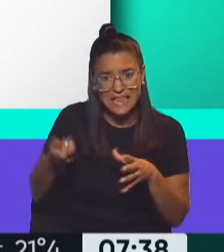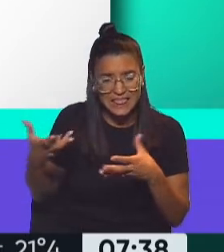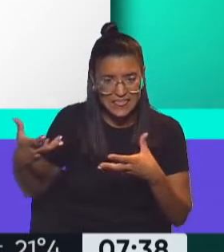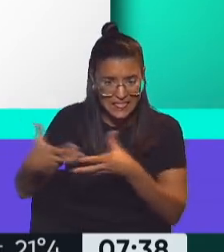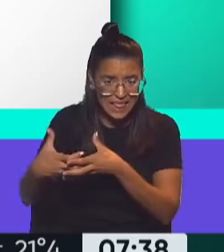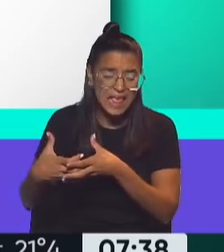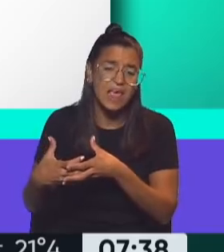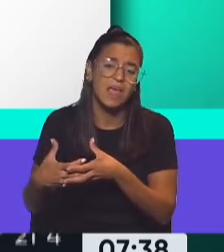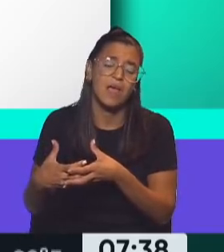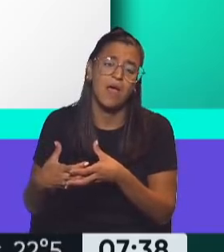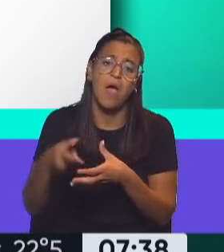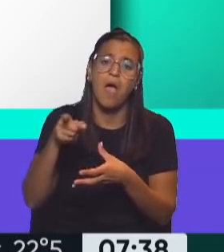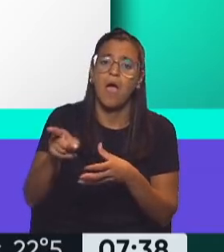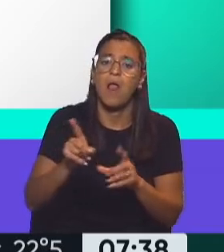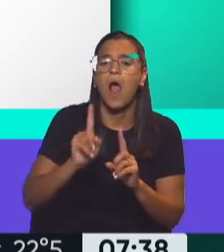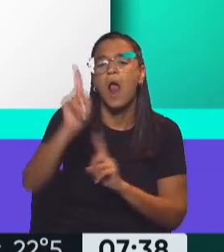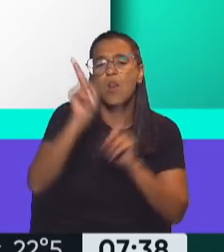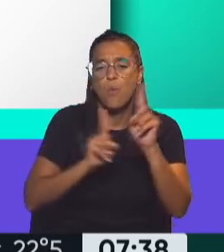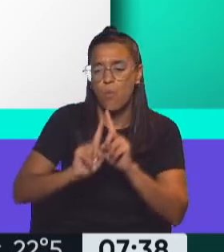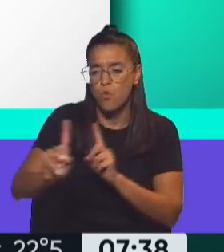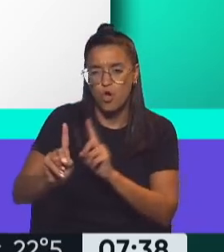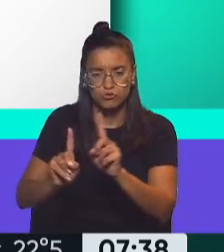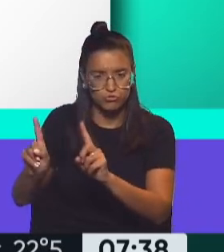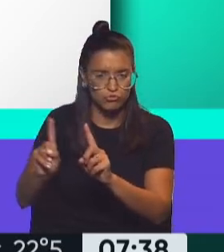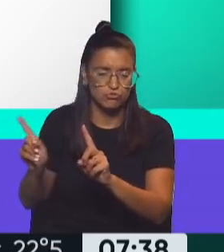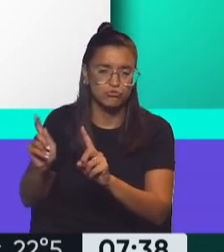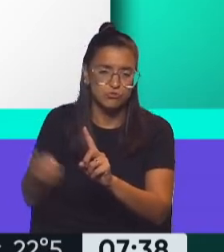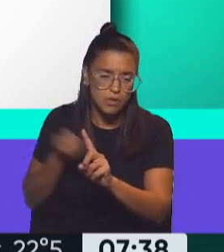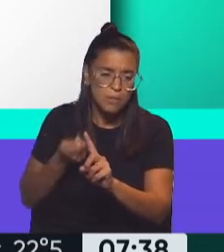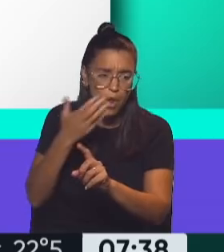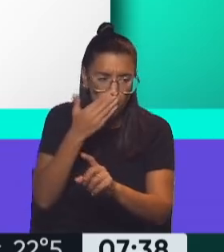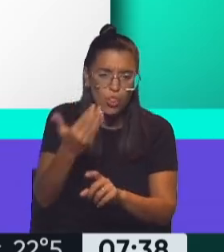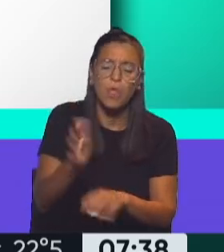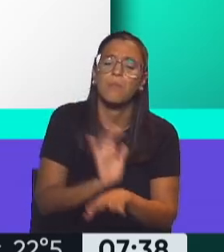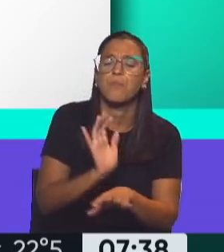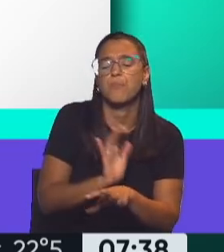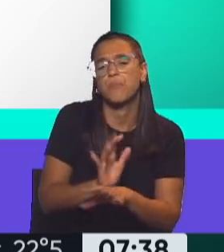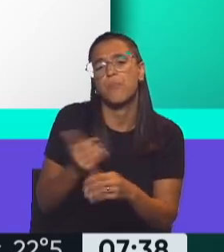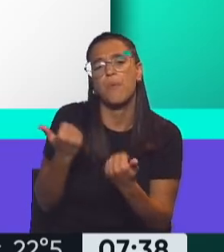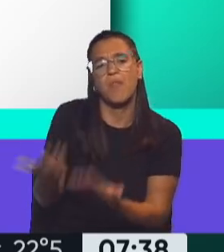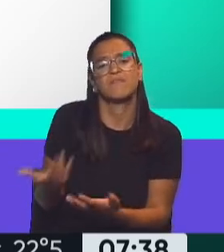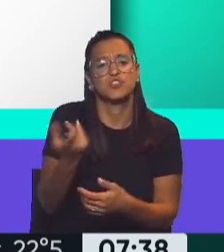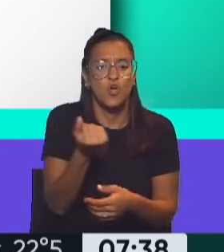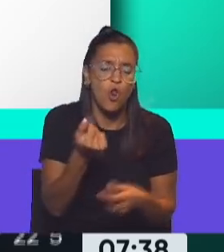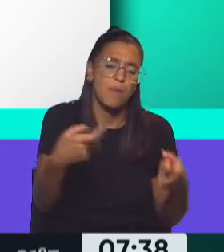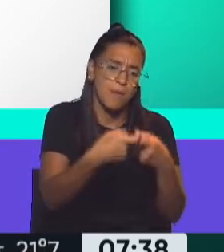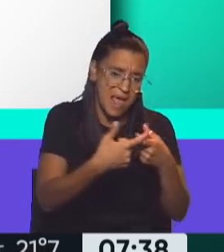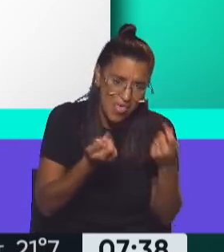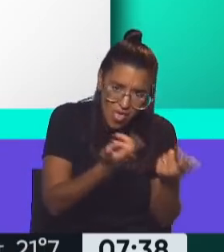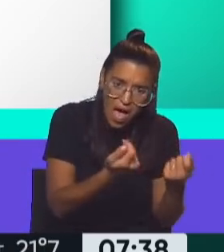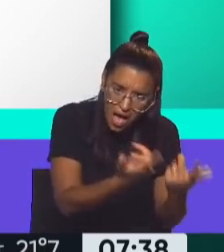apartar a determinados sindicalistas que en definitiva le iban a dar beneficios económicos a los empresarios, y